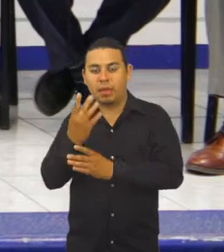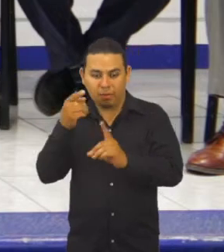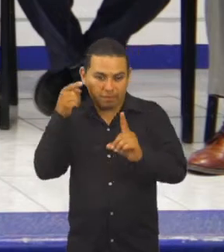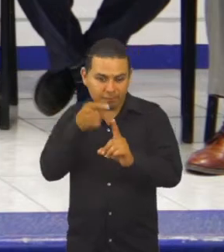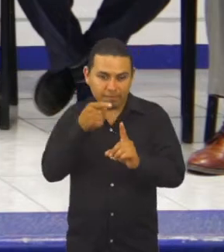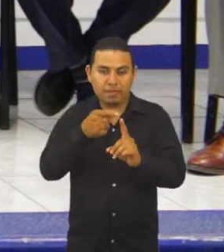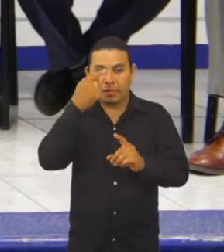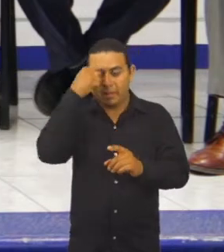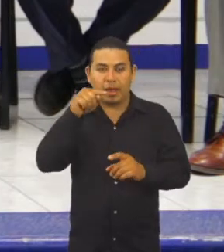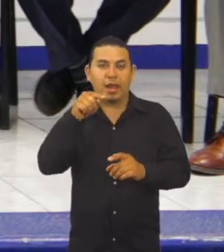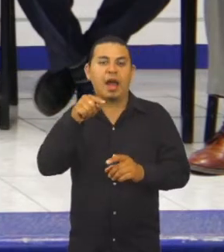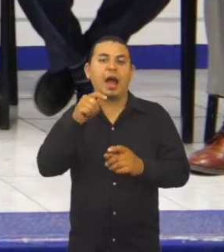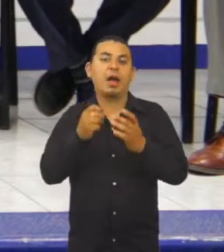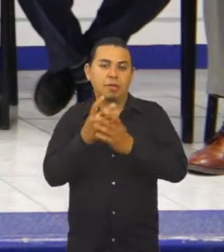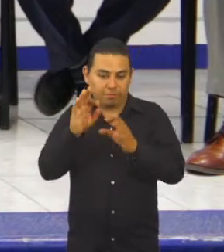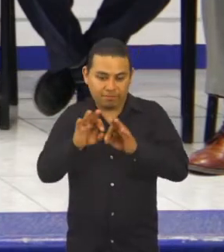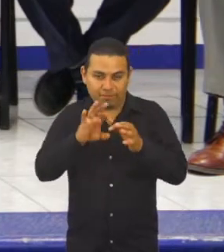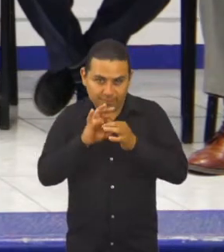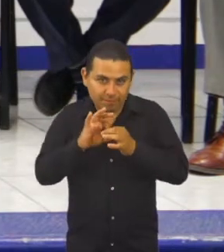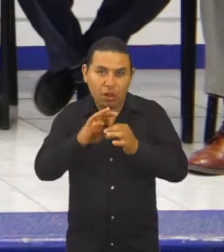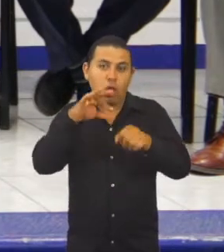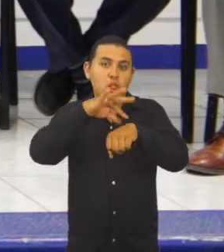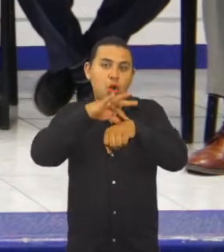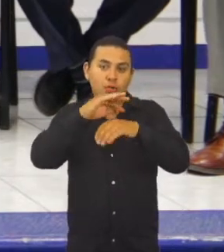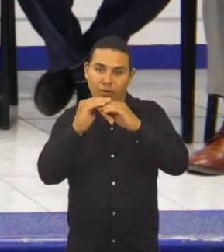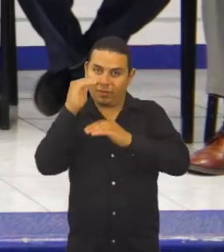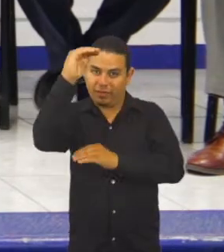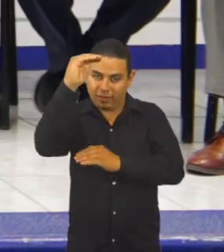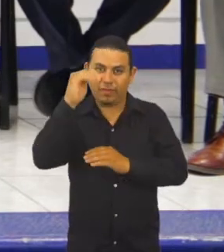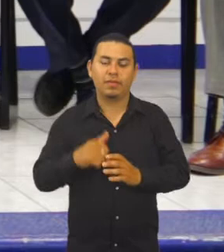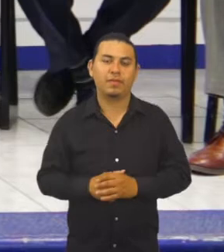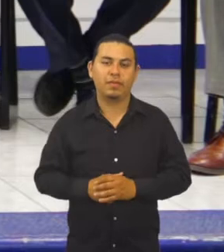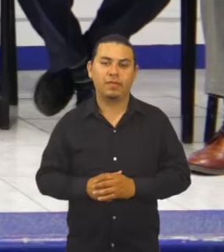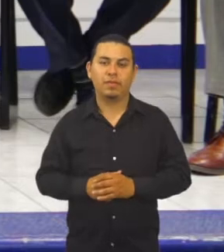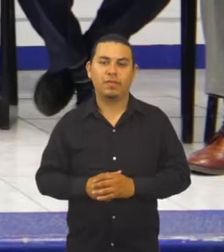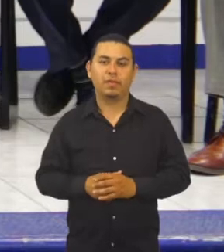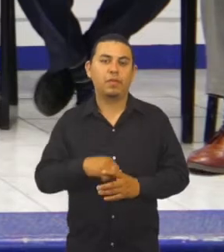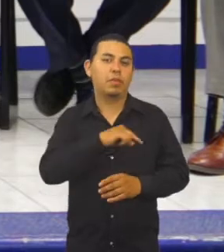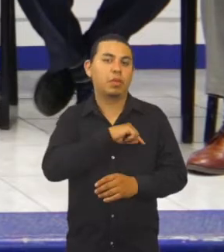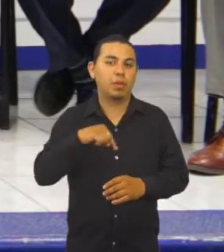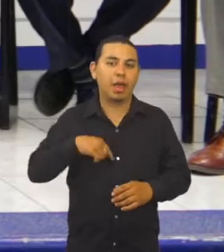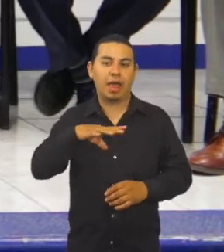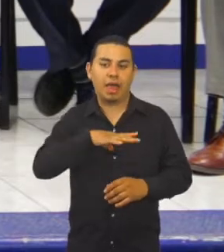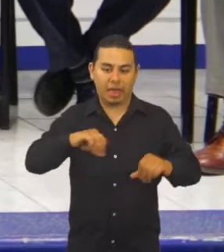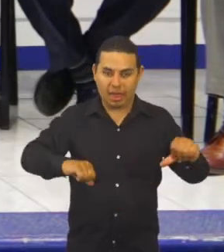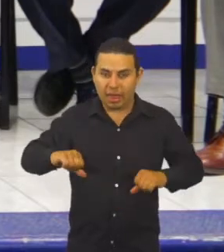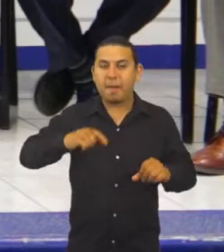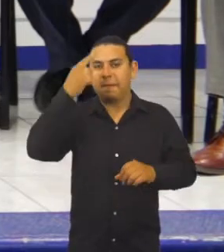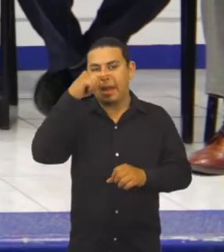lineamientos que nos marca la Secretaría de Educación Pública a través del Programa de Desarrollo al Profesorado, los profesores